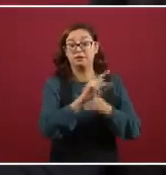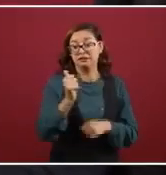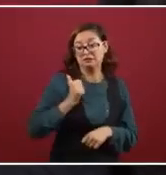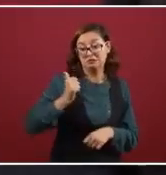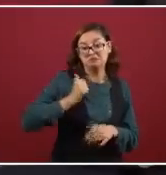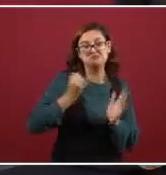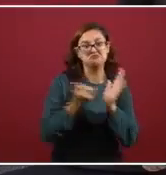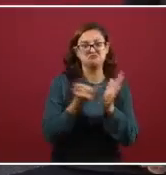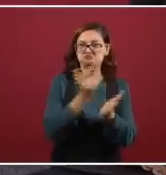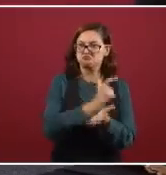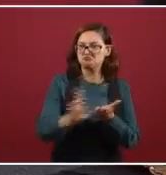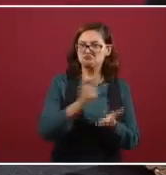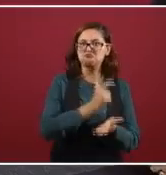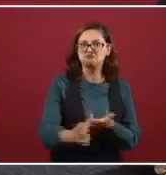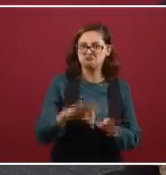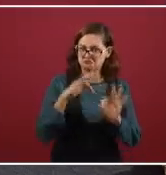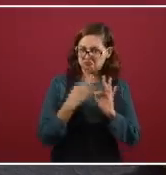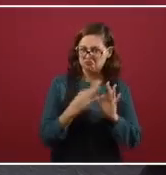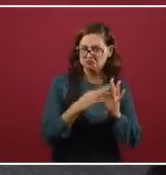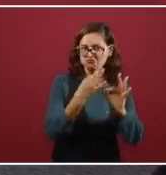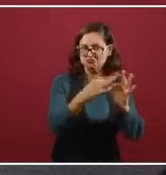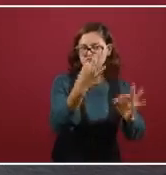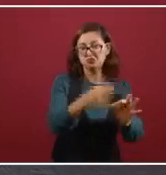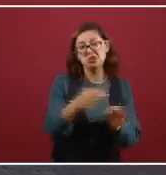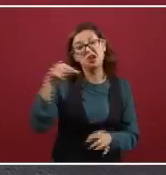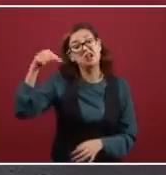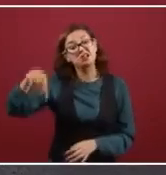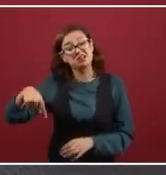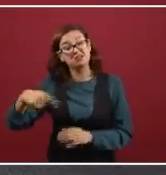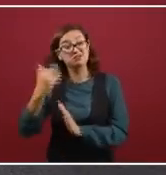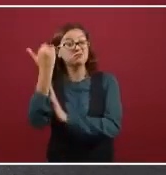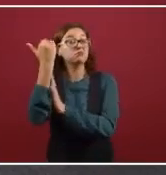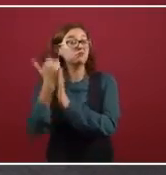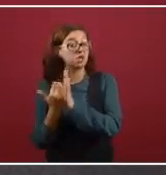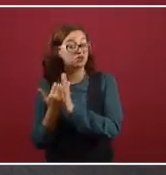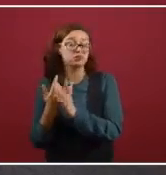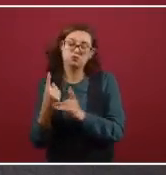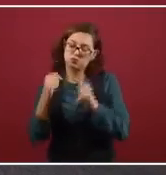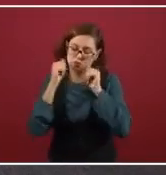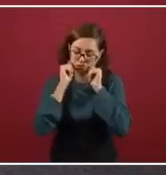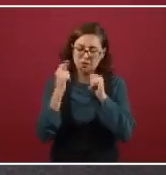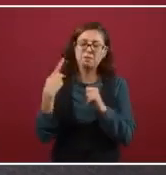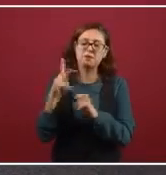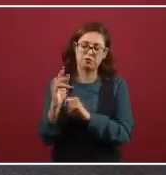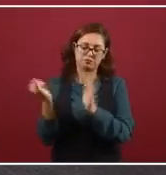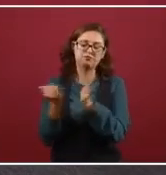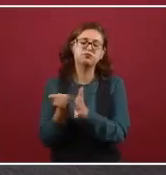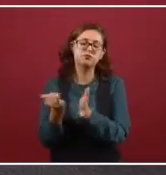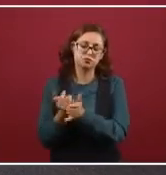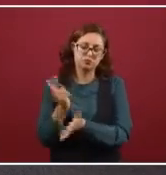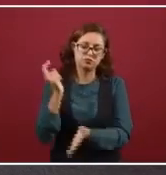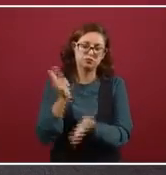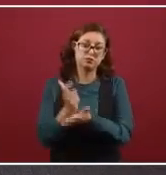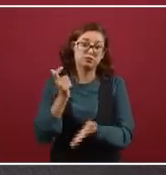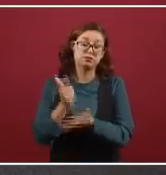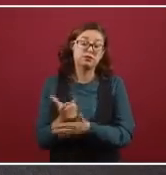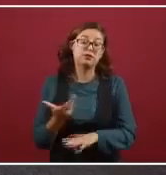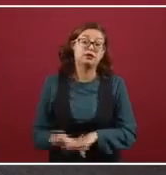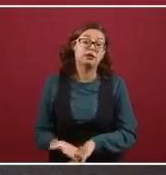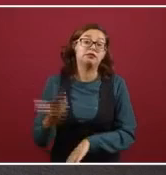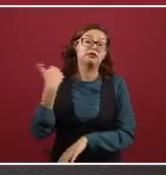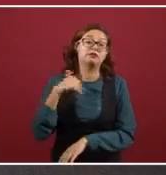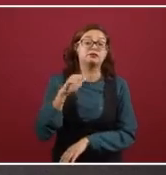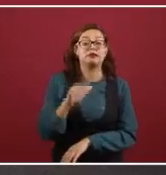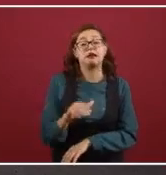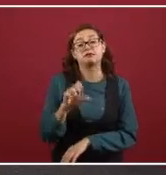ya tienen que pagar impuestos, porque desde Salinas se les condonaba el impuesto a la